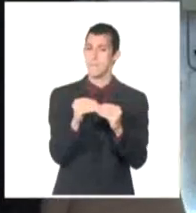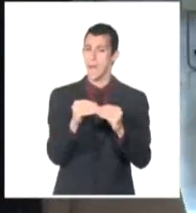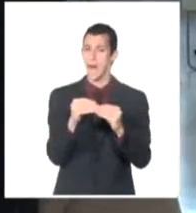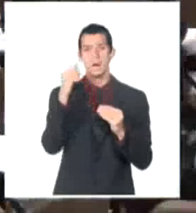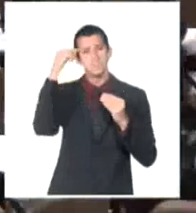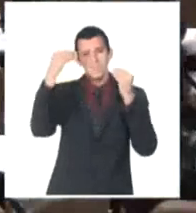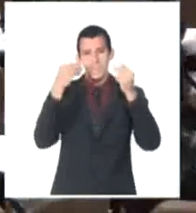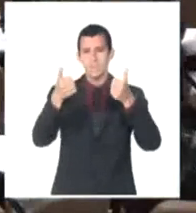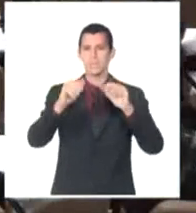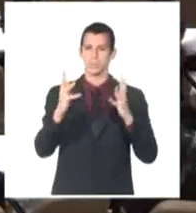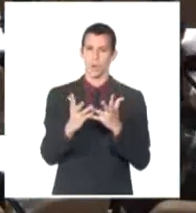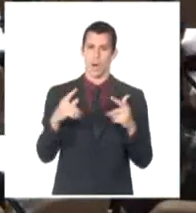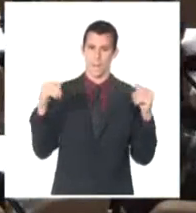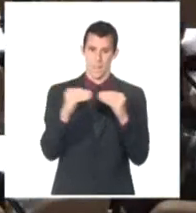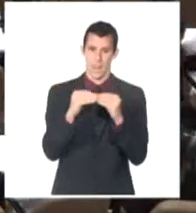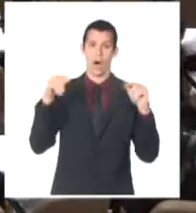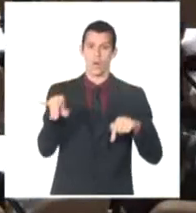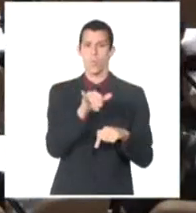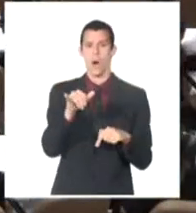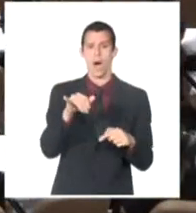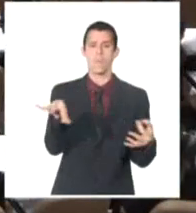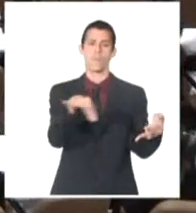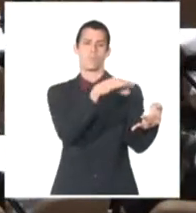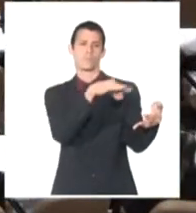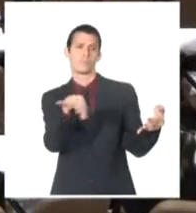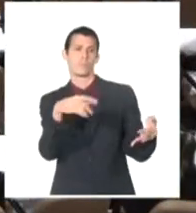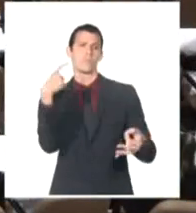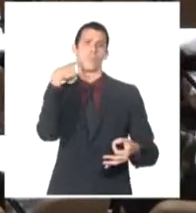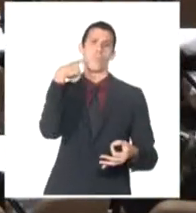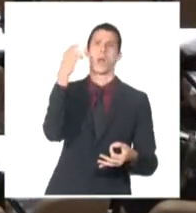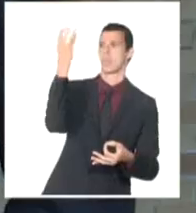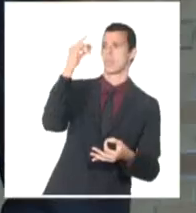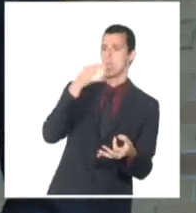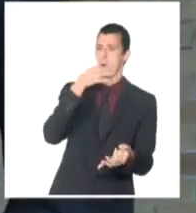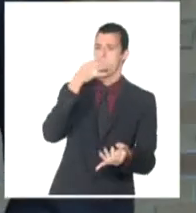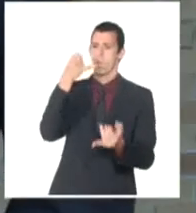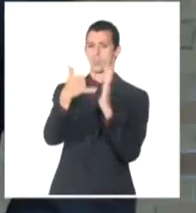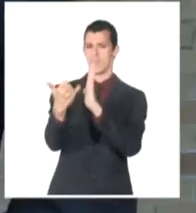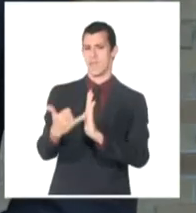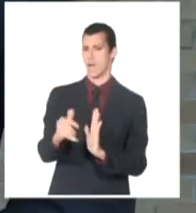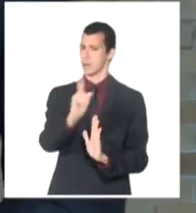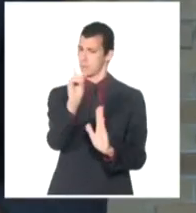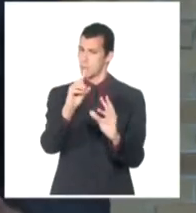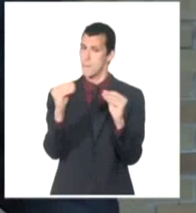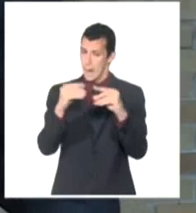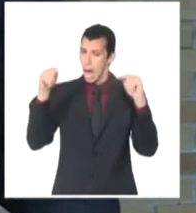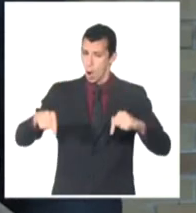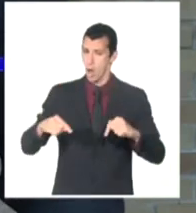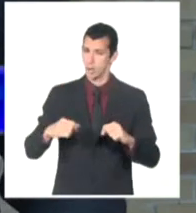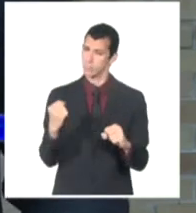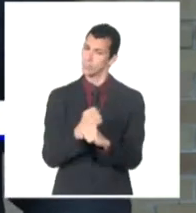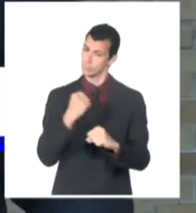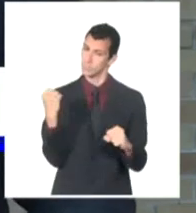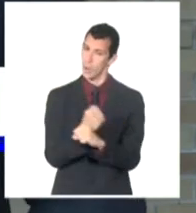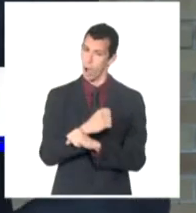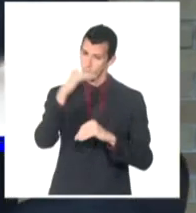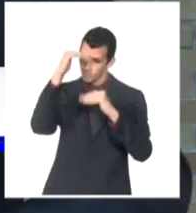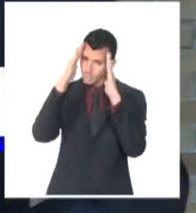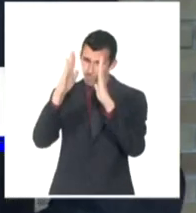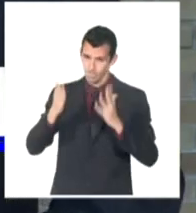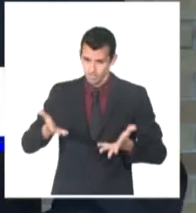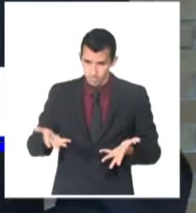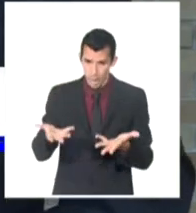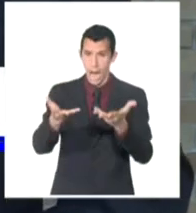todos ahora hacer. Ese desafío es compartido por los 470 diputados que conforman desde hoy la Asamblea Nacional del